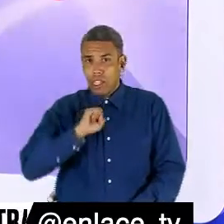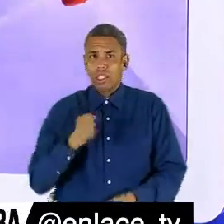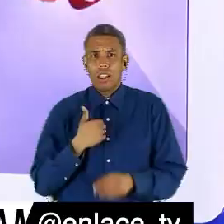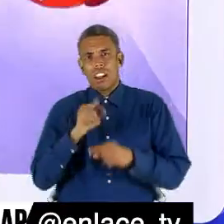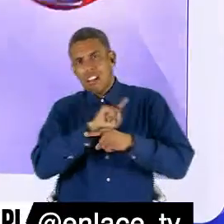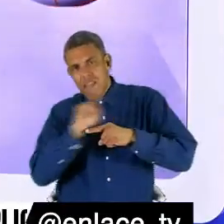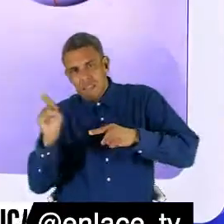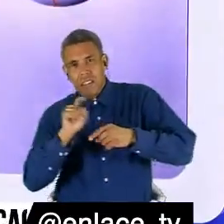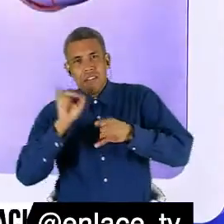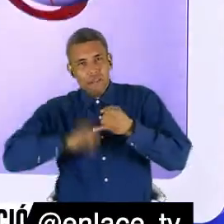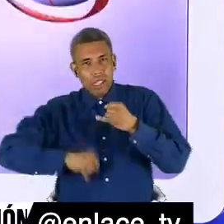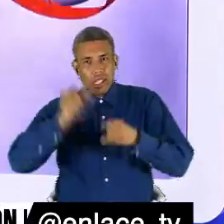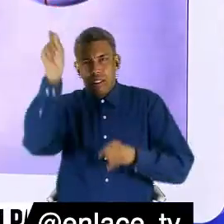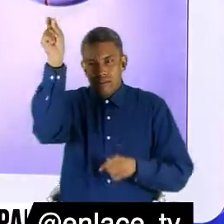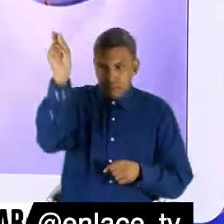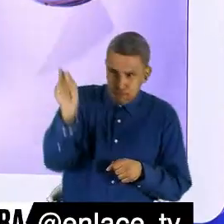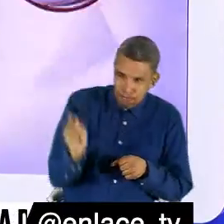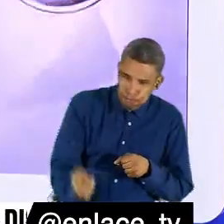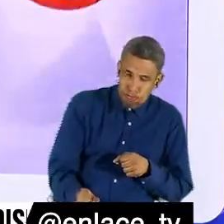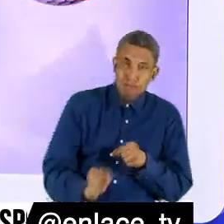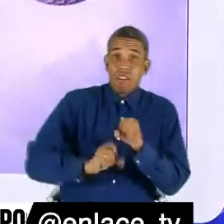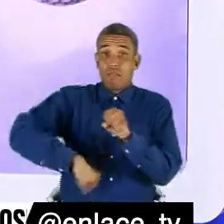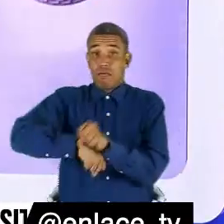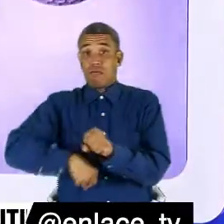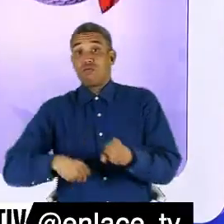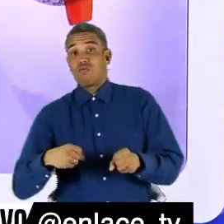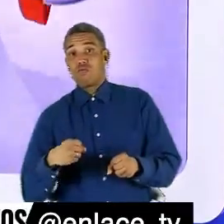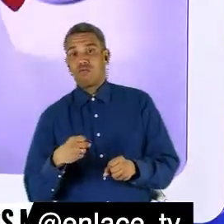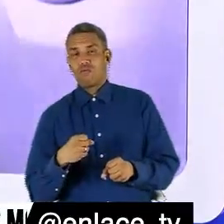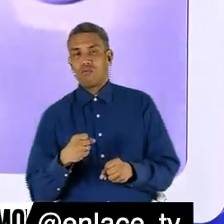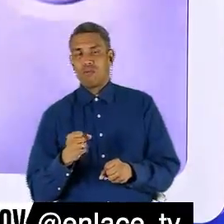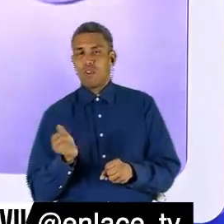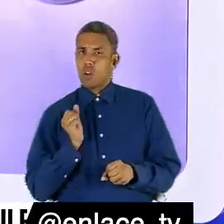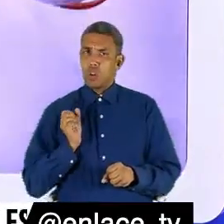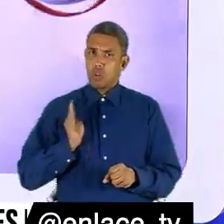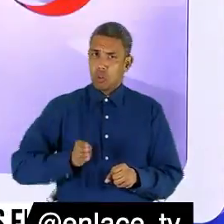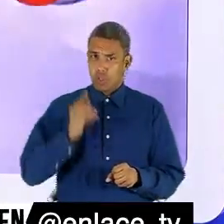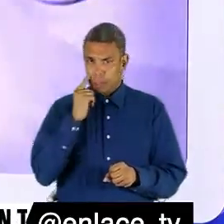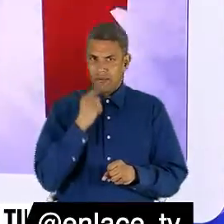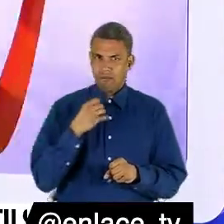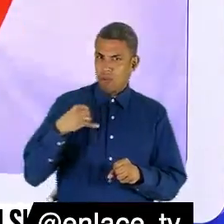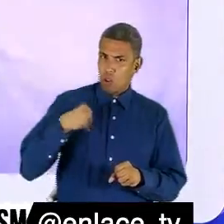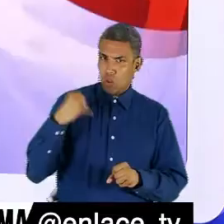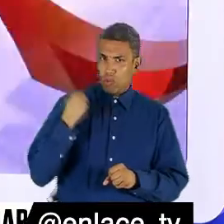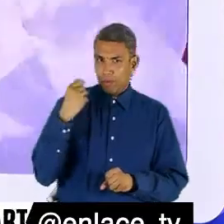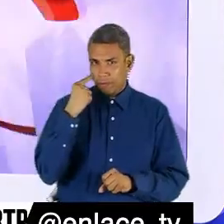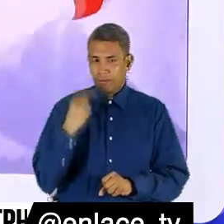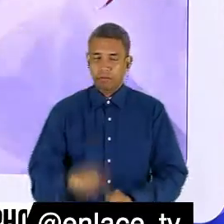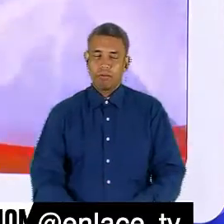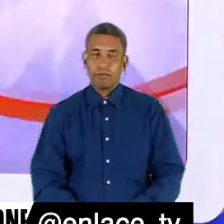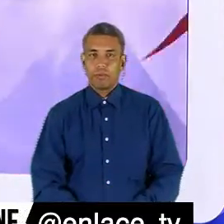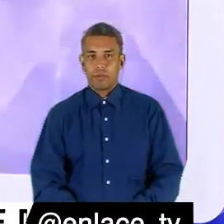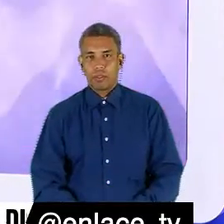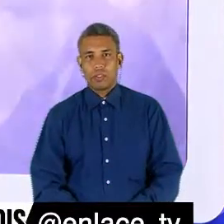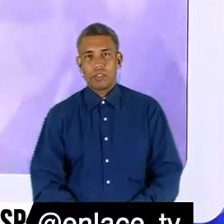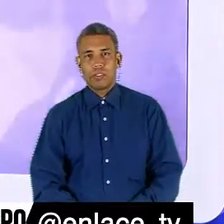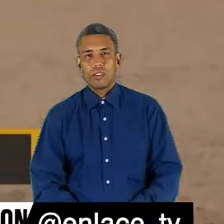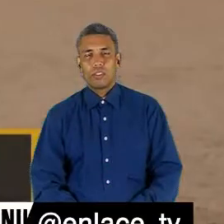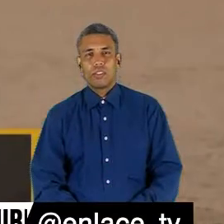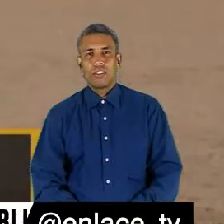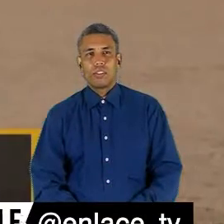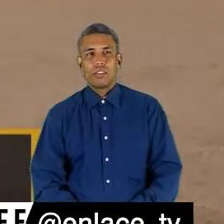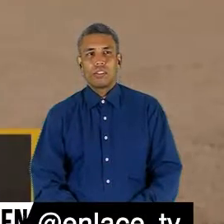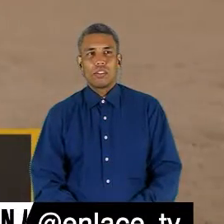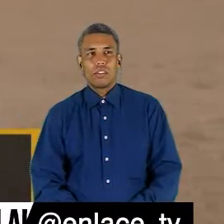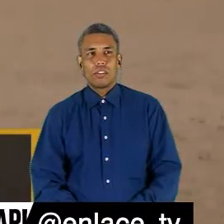torneos municipales en varias categorías. Juegan los chicos en las diferentes canchas del puerto petrolero. El equipo